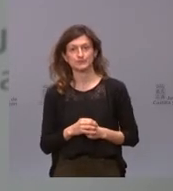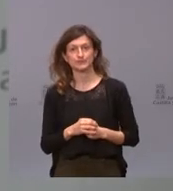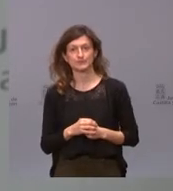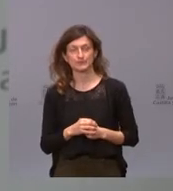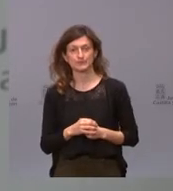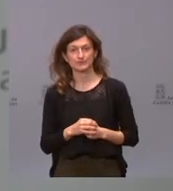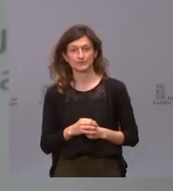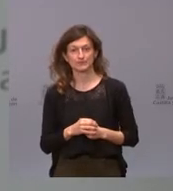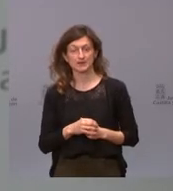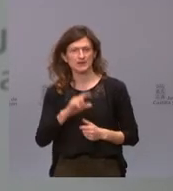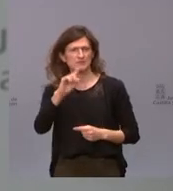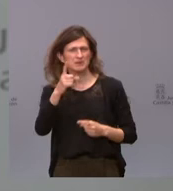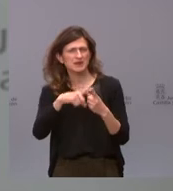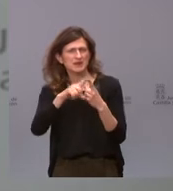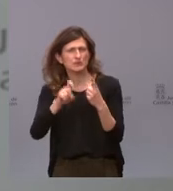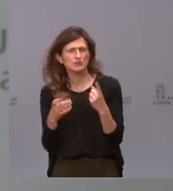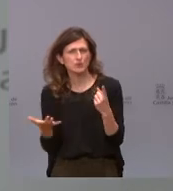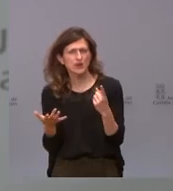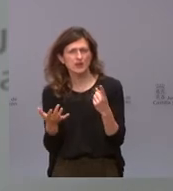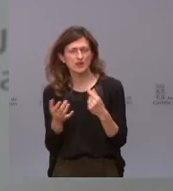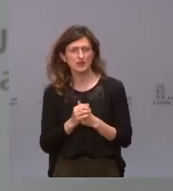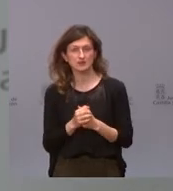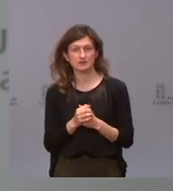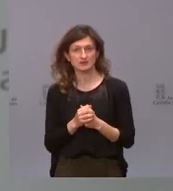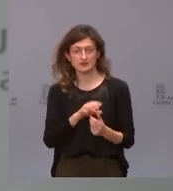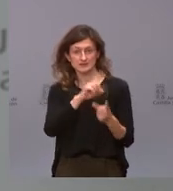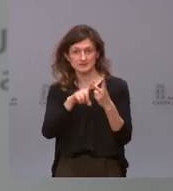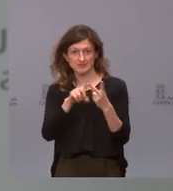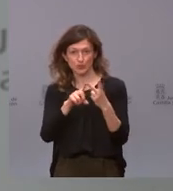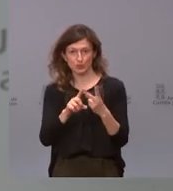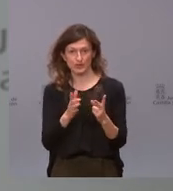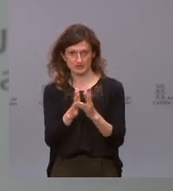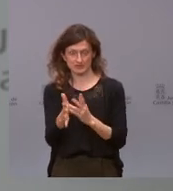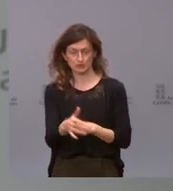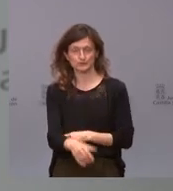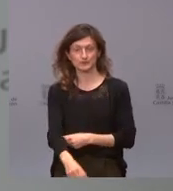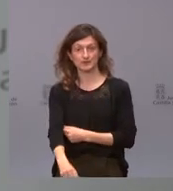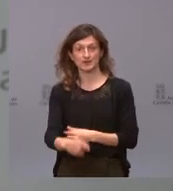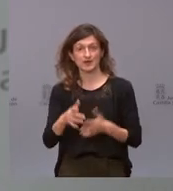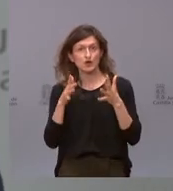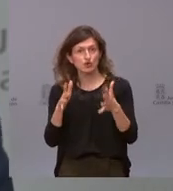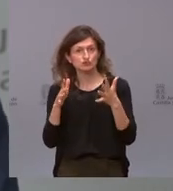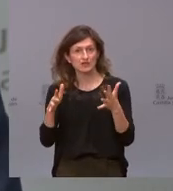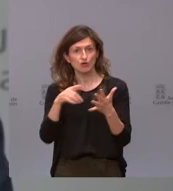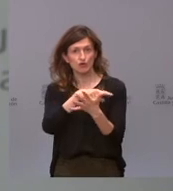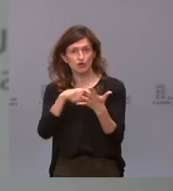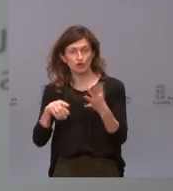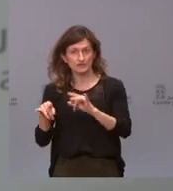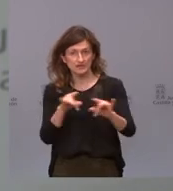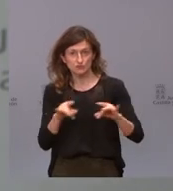la primera pregunta era bueno contestó la segunda el consejo interterritorial el estado